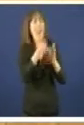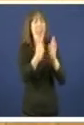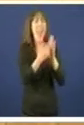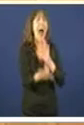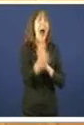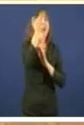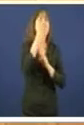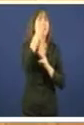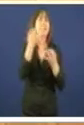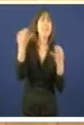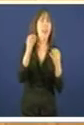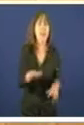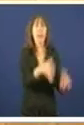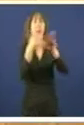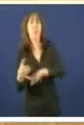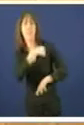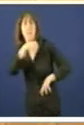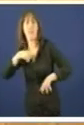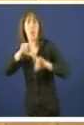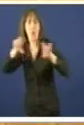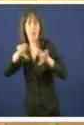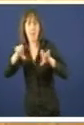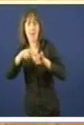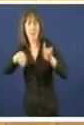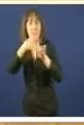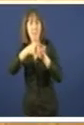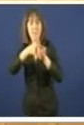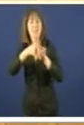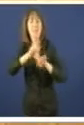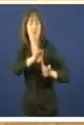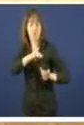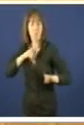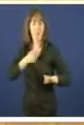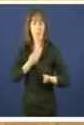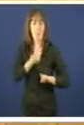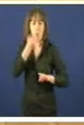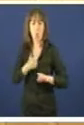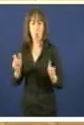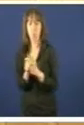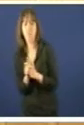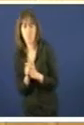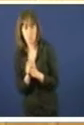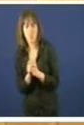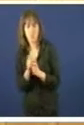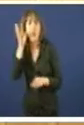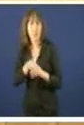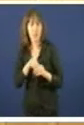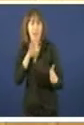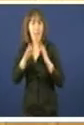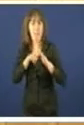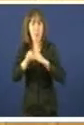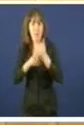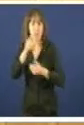privatización da compañía, de reducción do seu papel e mesmo de cuestionamento do seu papel dentro do proceso de